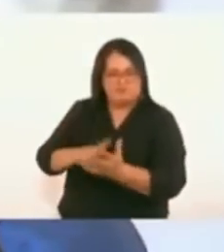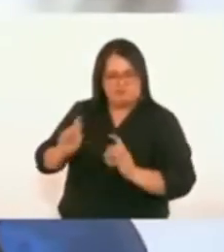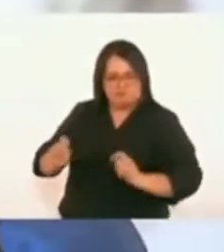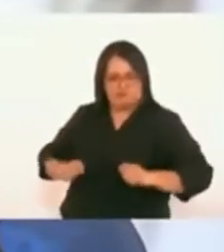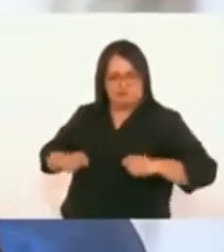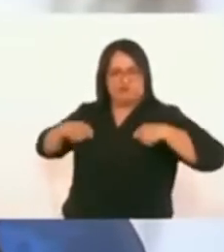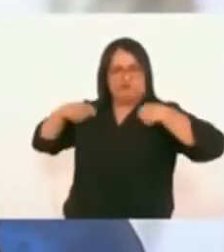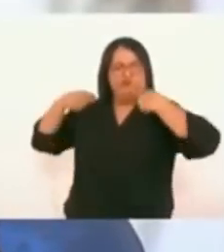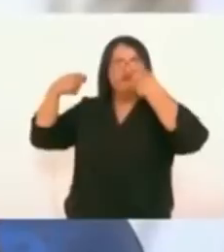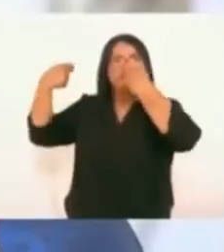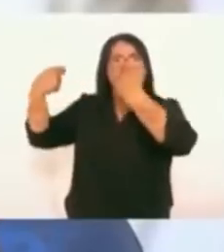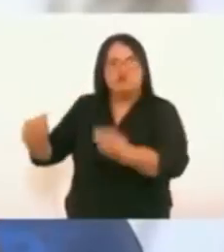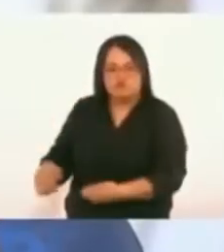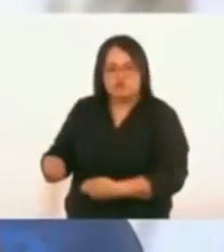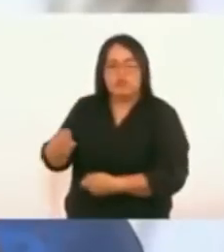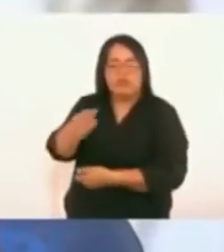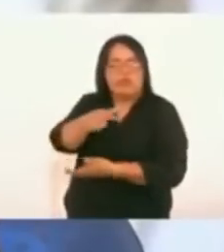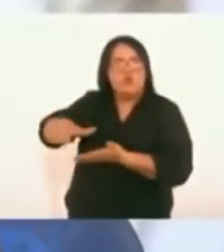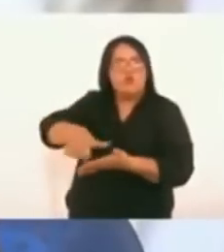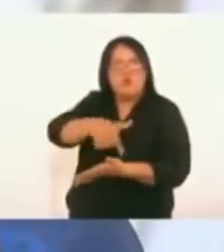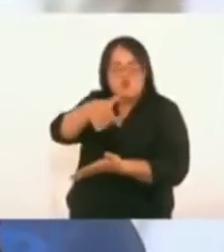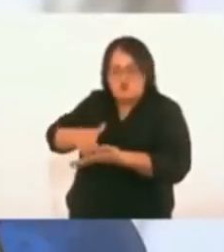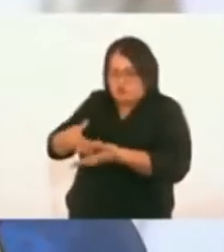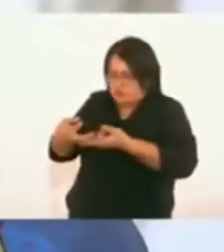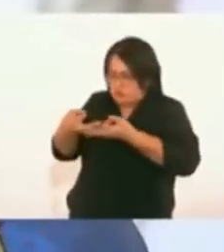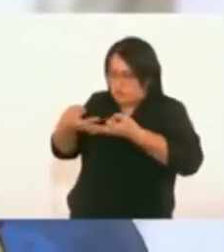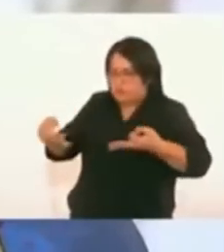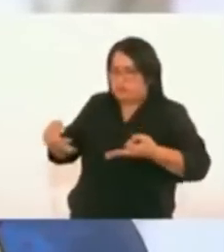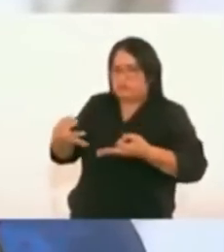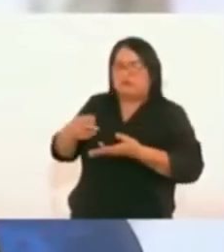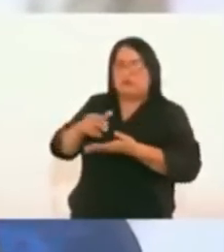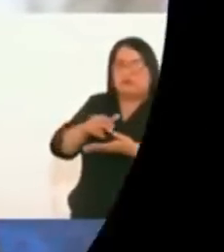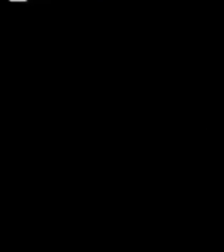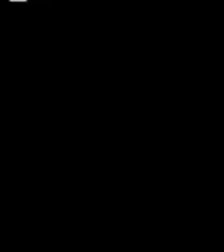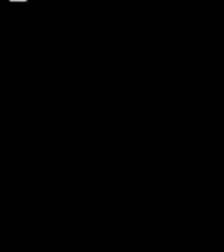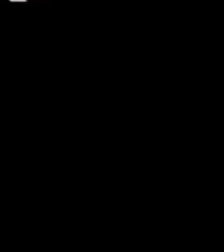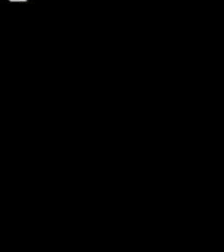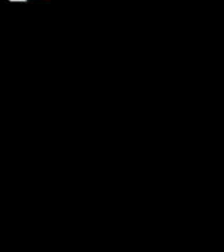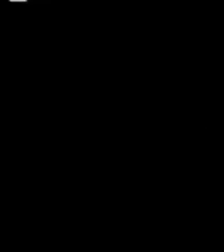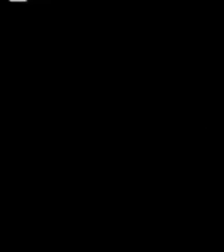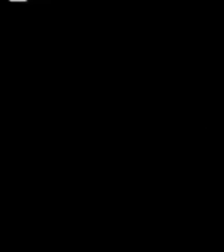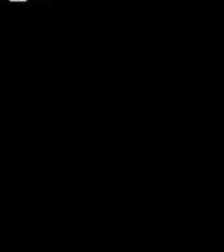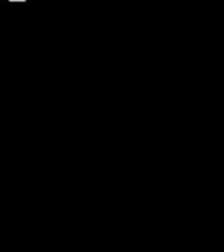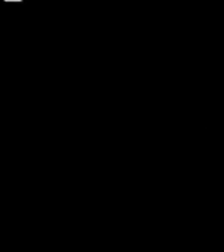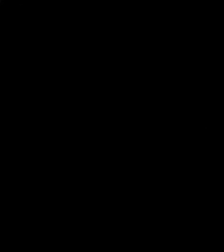sagrado al que todavía nos falta en San Luis Potosí.